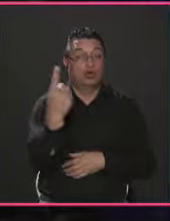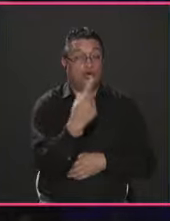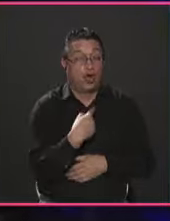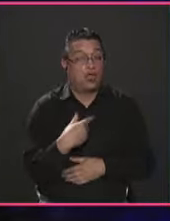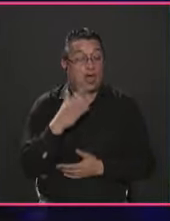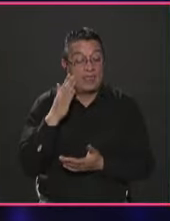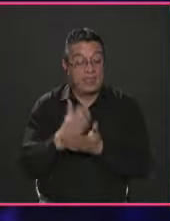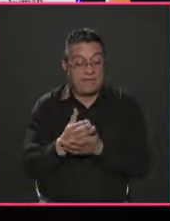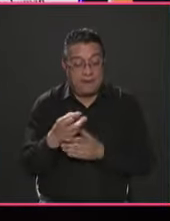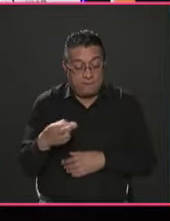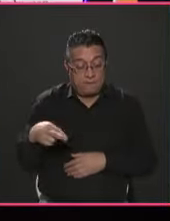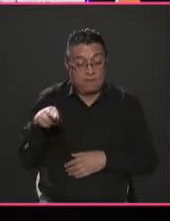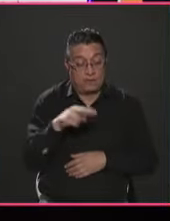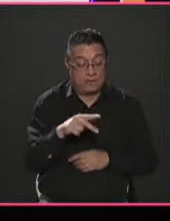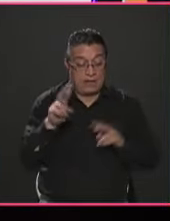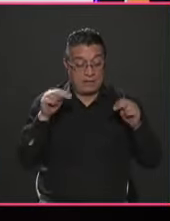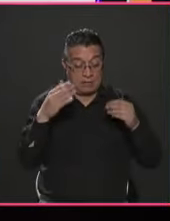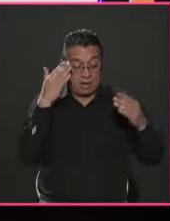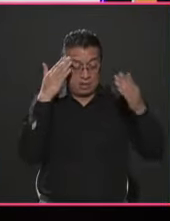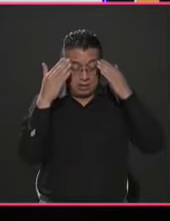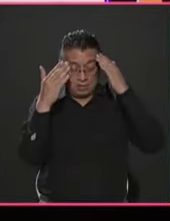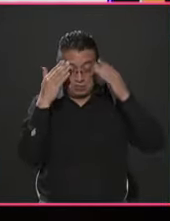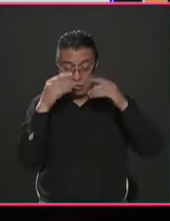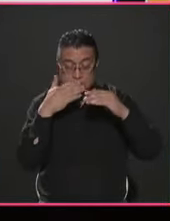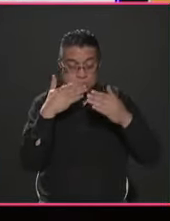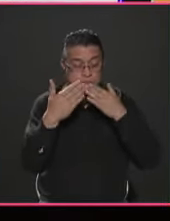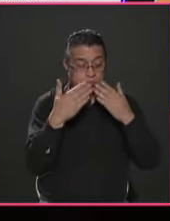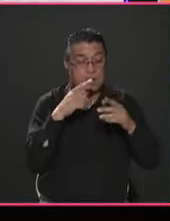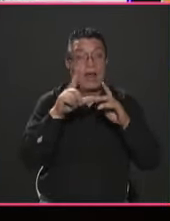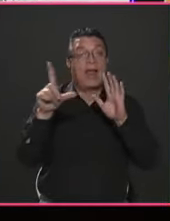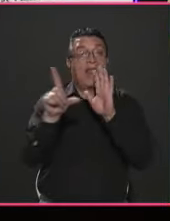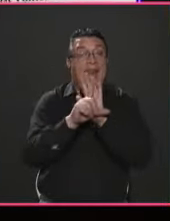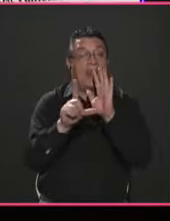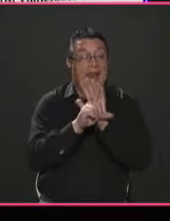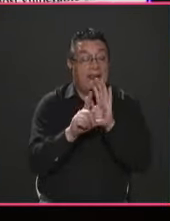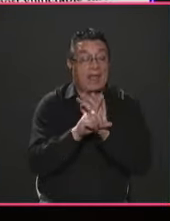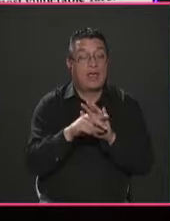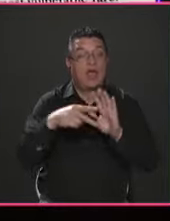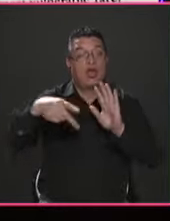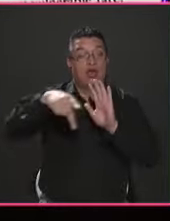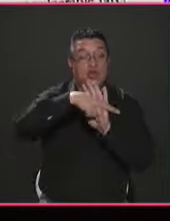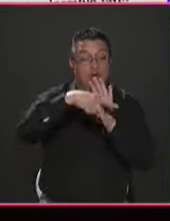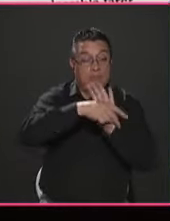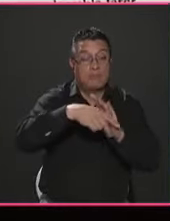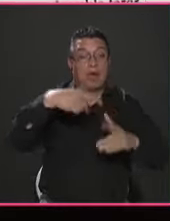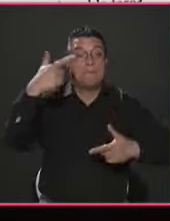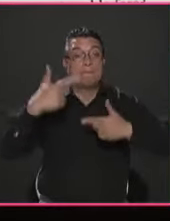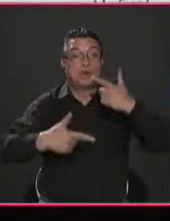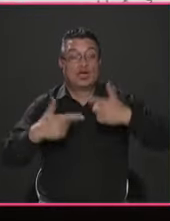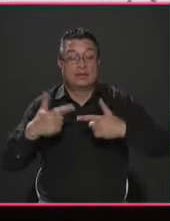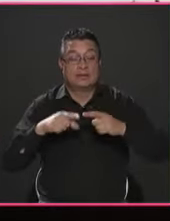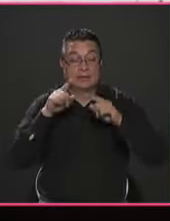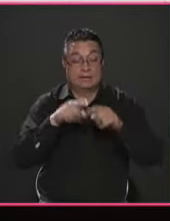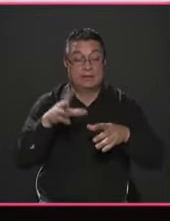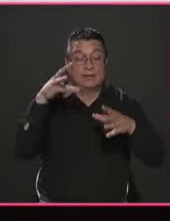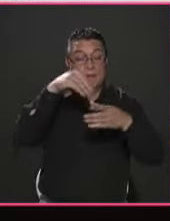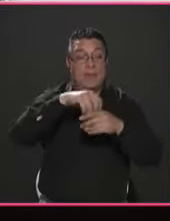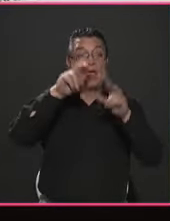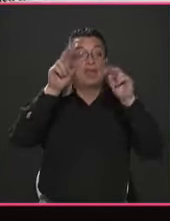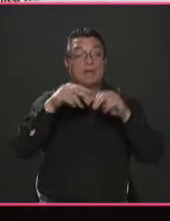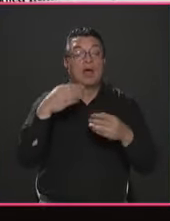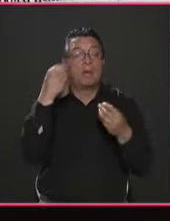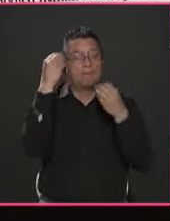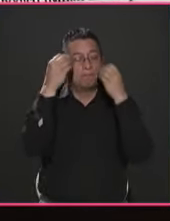volver a estos temas y considerar estas regulaciones leyes normativas y políticas en esta área particular tenemos que pensar